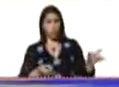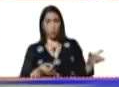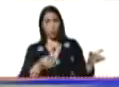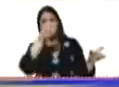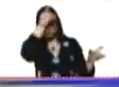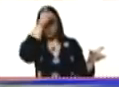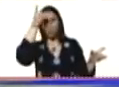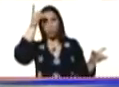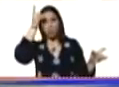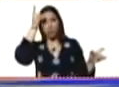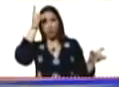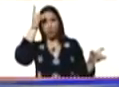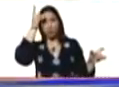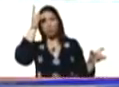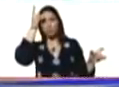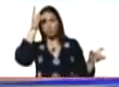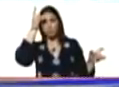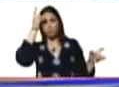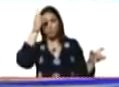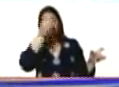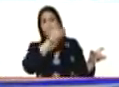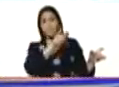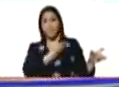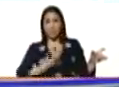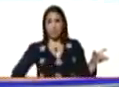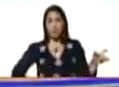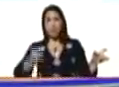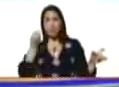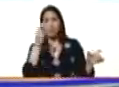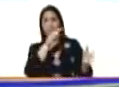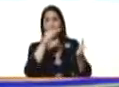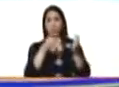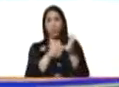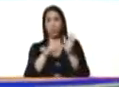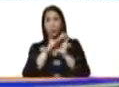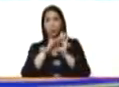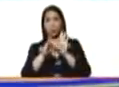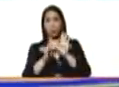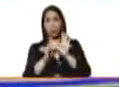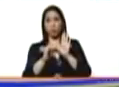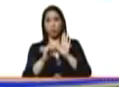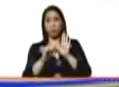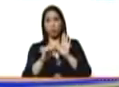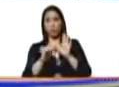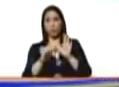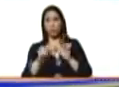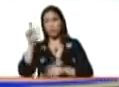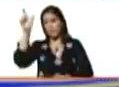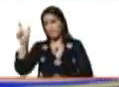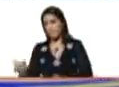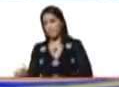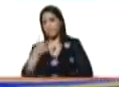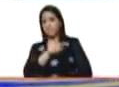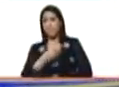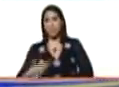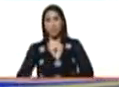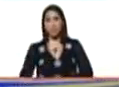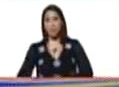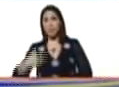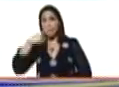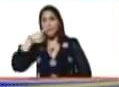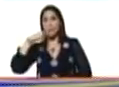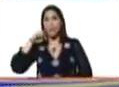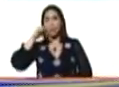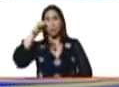Cabello Rondón, presidente de la Asamblea Nacional Constituyente, al ciudadano Nicolás Maduro Moros,